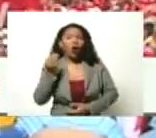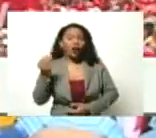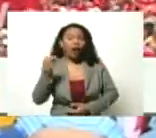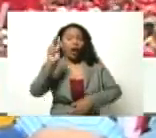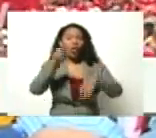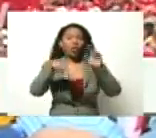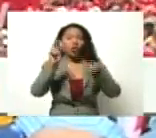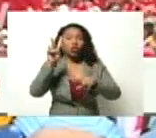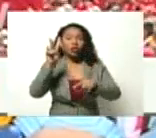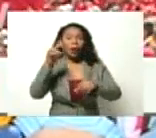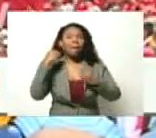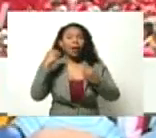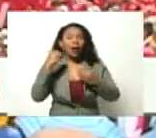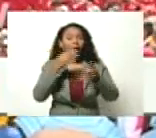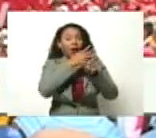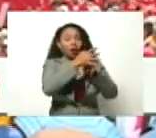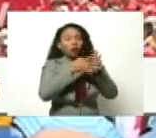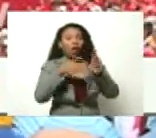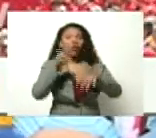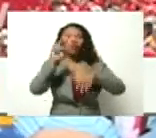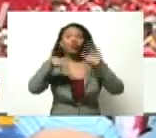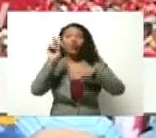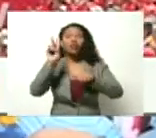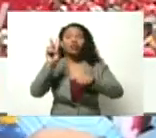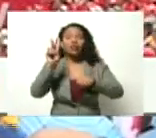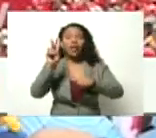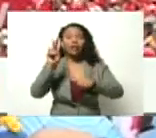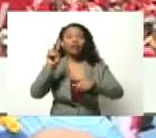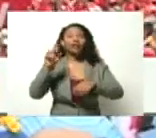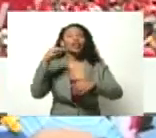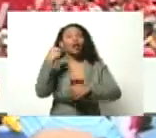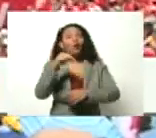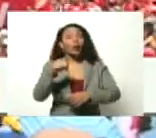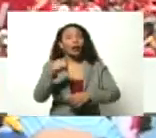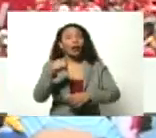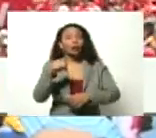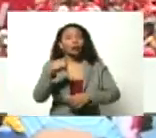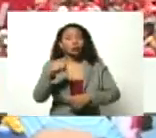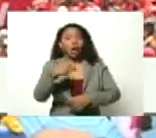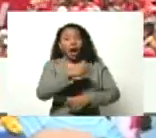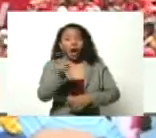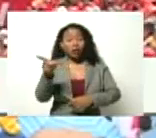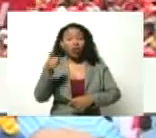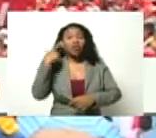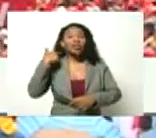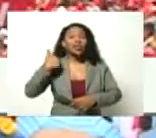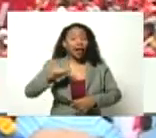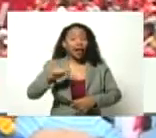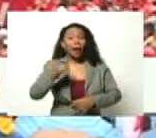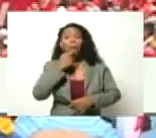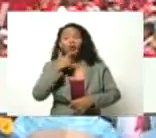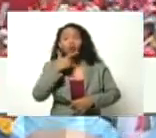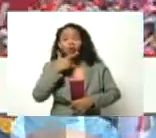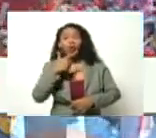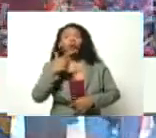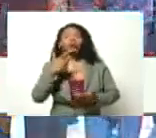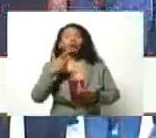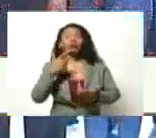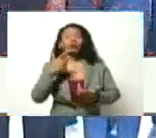12 para sus estructuras el 12 de noviembre esto tiene que salir lindo y bello imagínense experiencia y